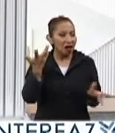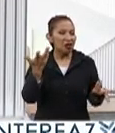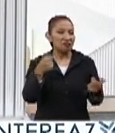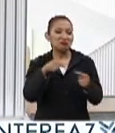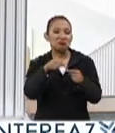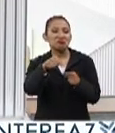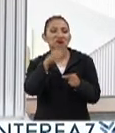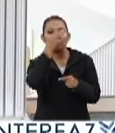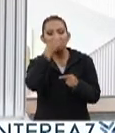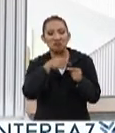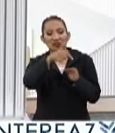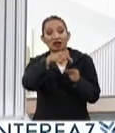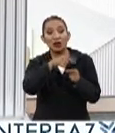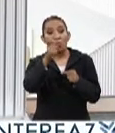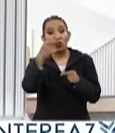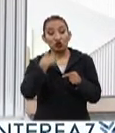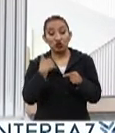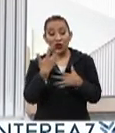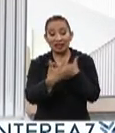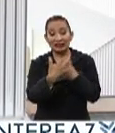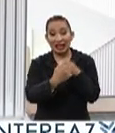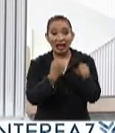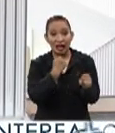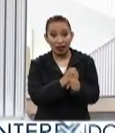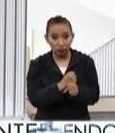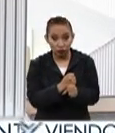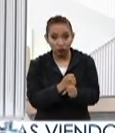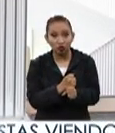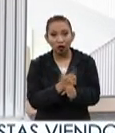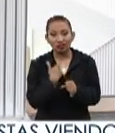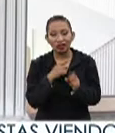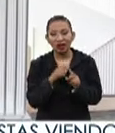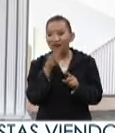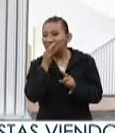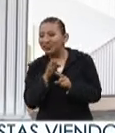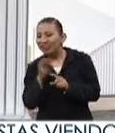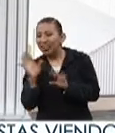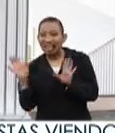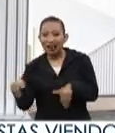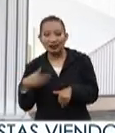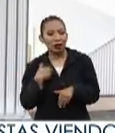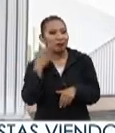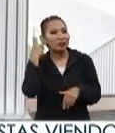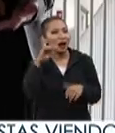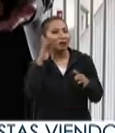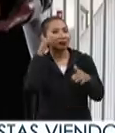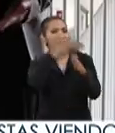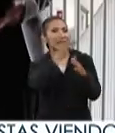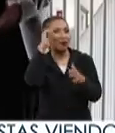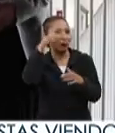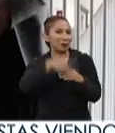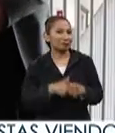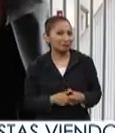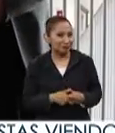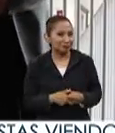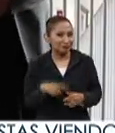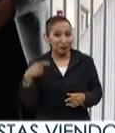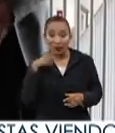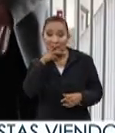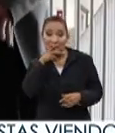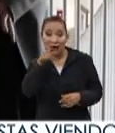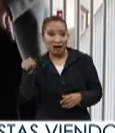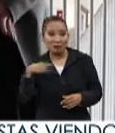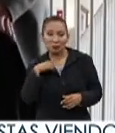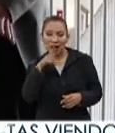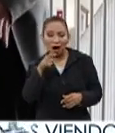así. Y cuando yo cumplí 15 años, en lugar de mi fiesta, yo tuve un viaje a Europa. porque para mis papás